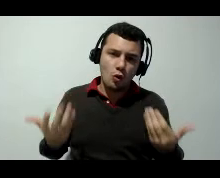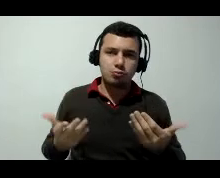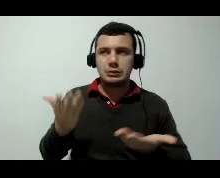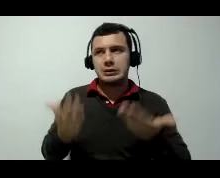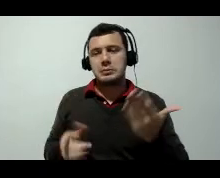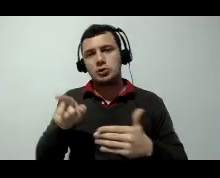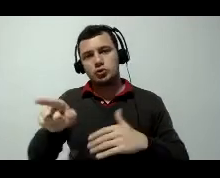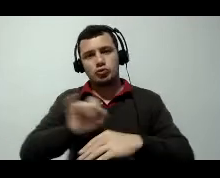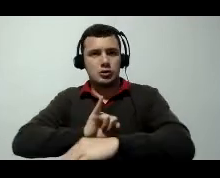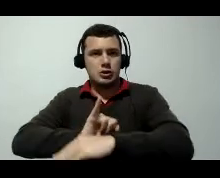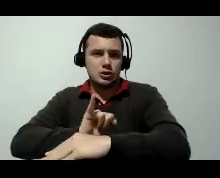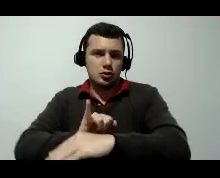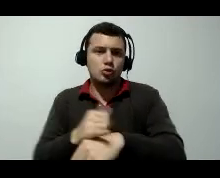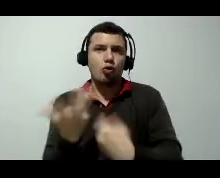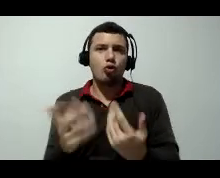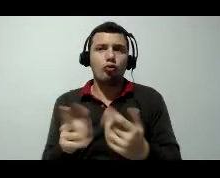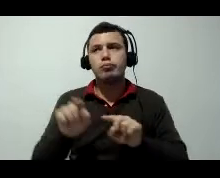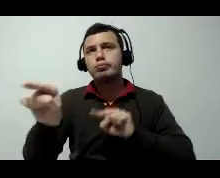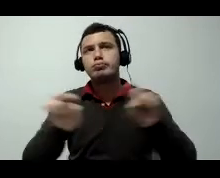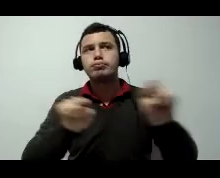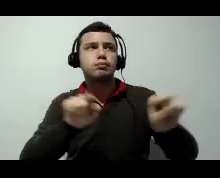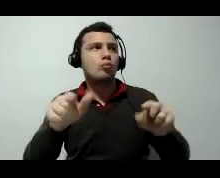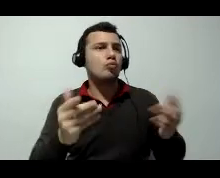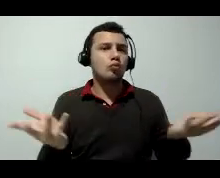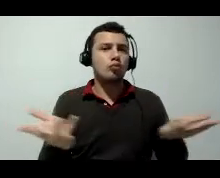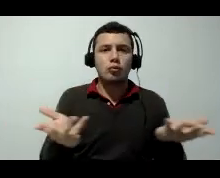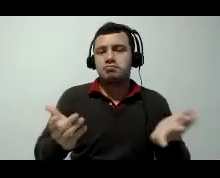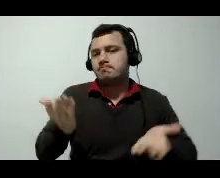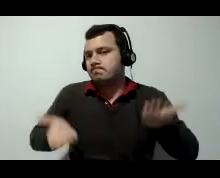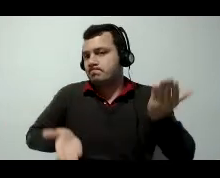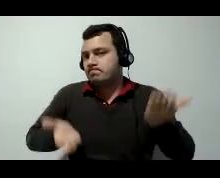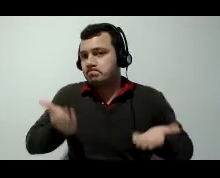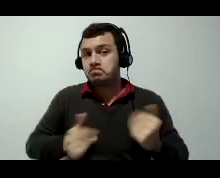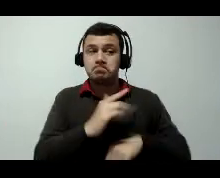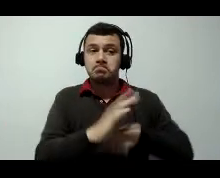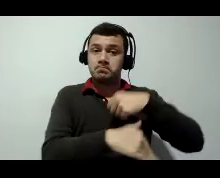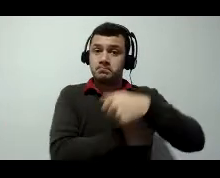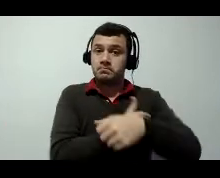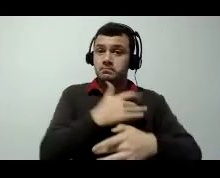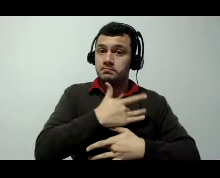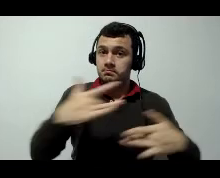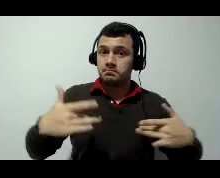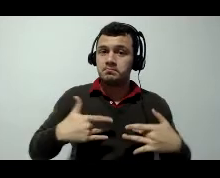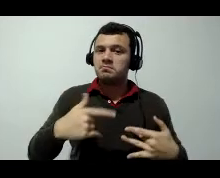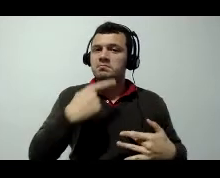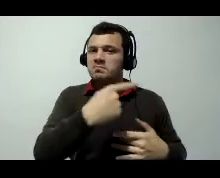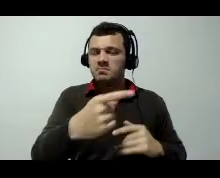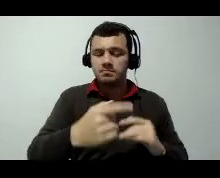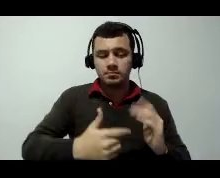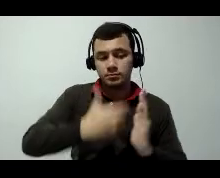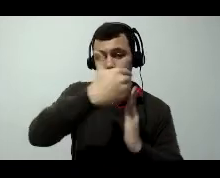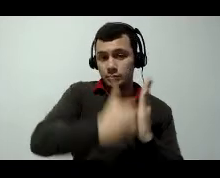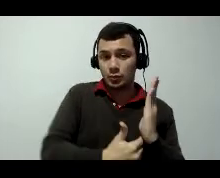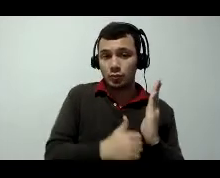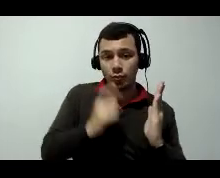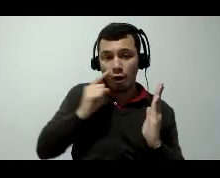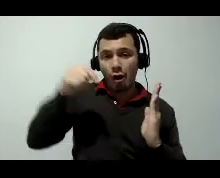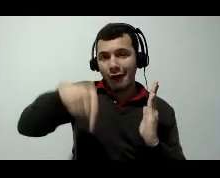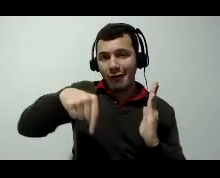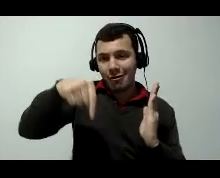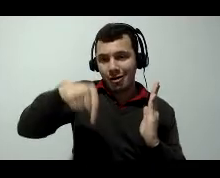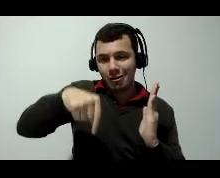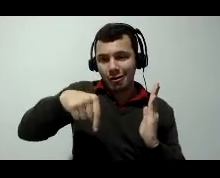y del lugar en donde se encuentren. El ministerio también tiene un documento que aquí en la parte inferior encuentran el link, también tienen